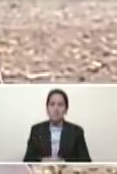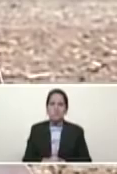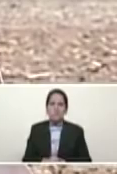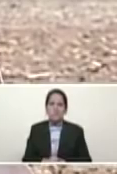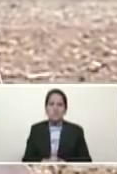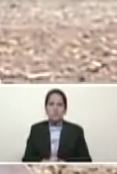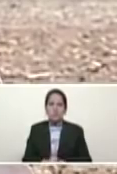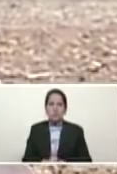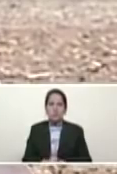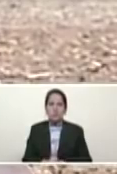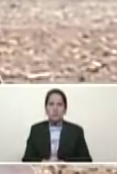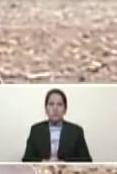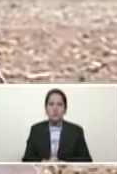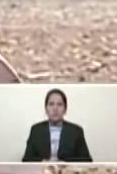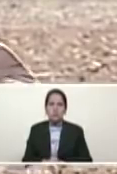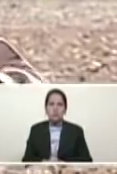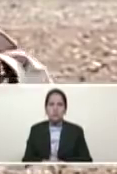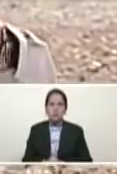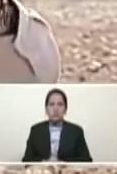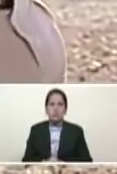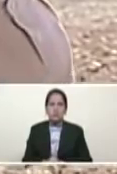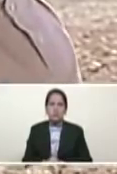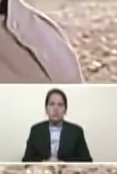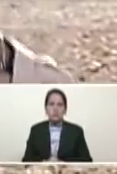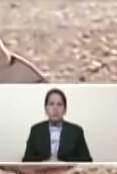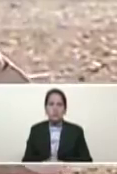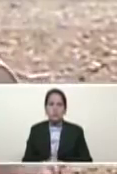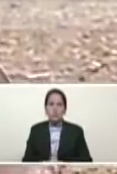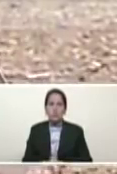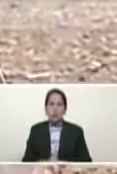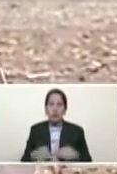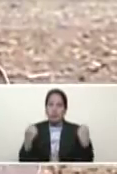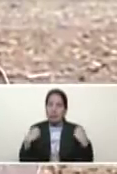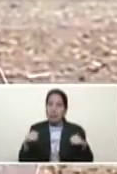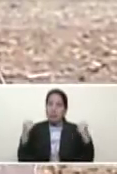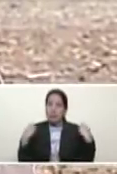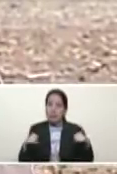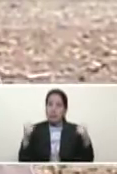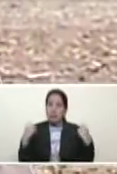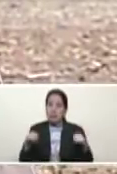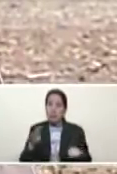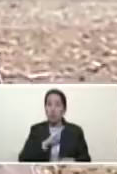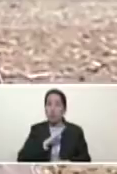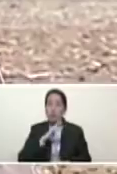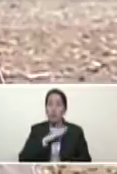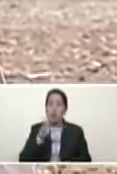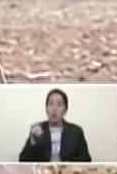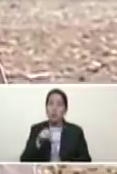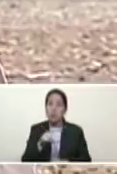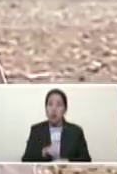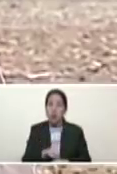propia. Para el ejercicio de la autodeterminación nacional. Para eso